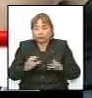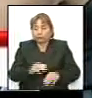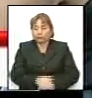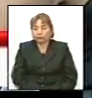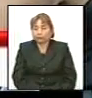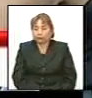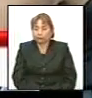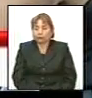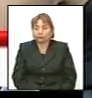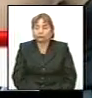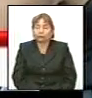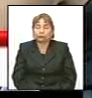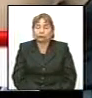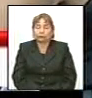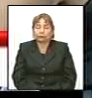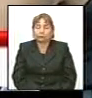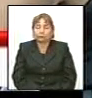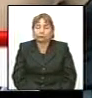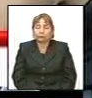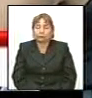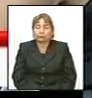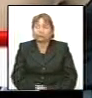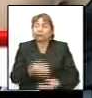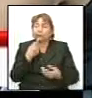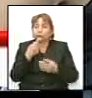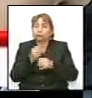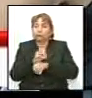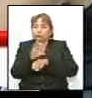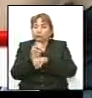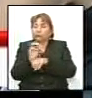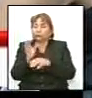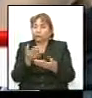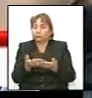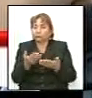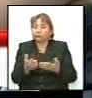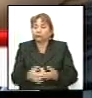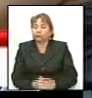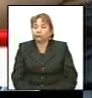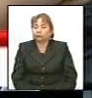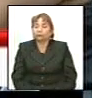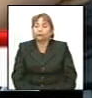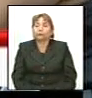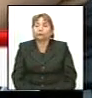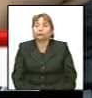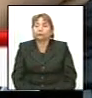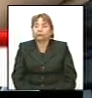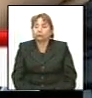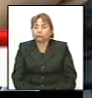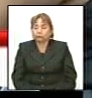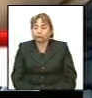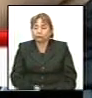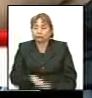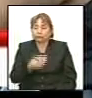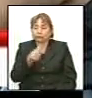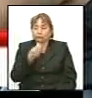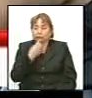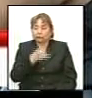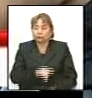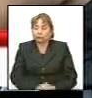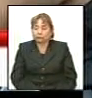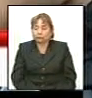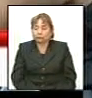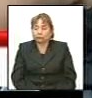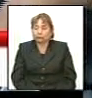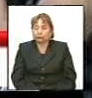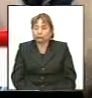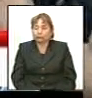no o por lo menos referencial indicativa entonces y esto porque y ahora